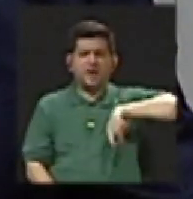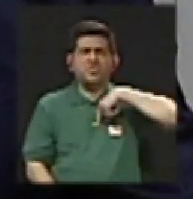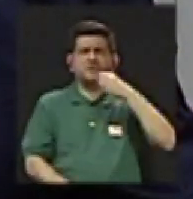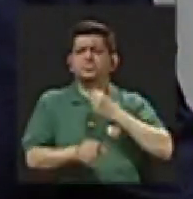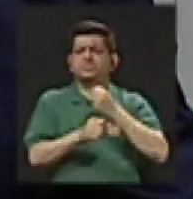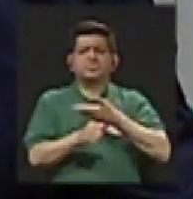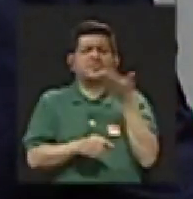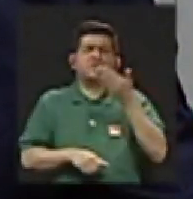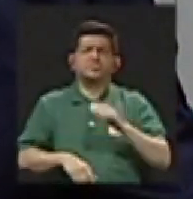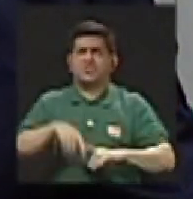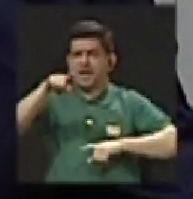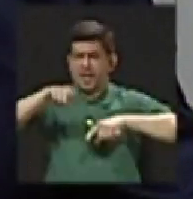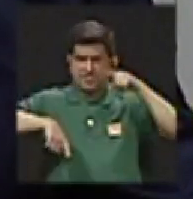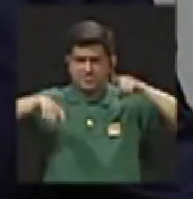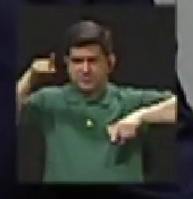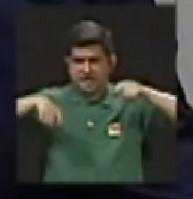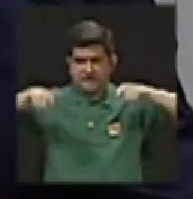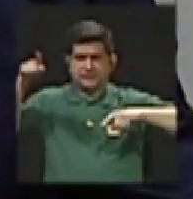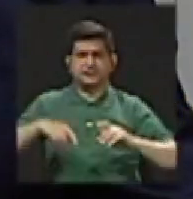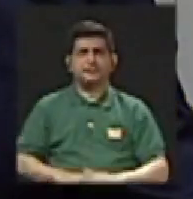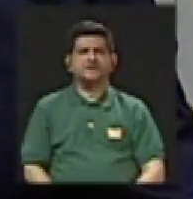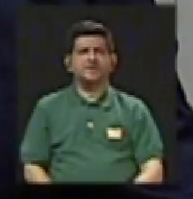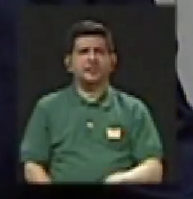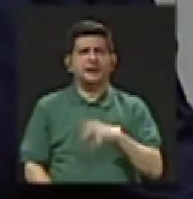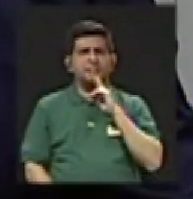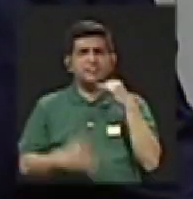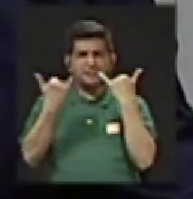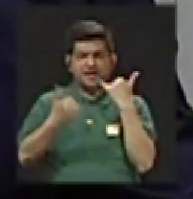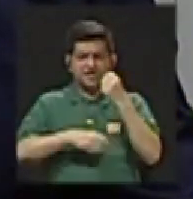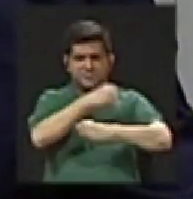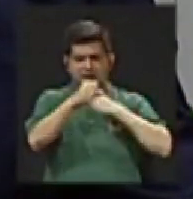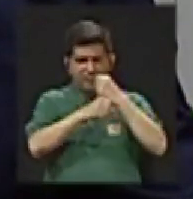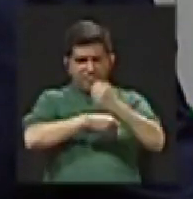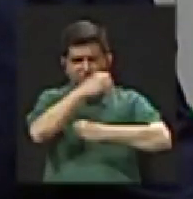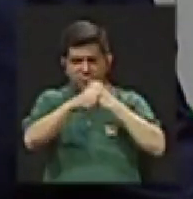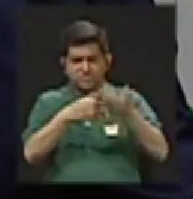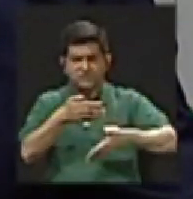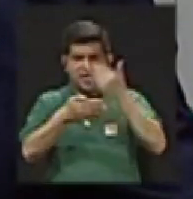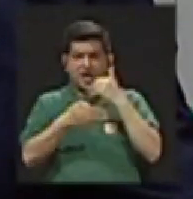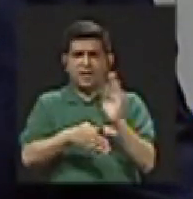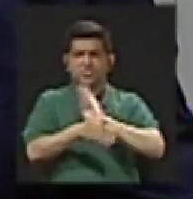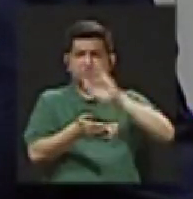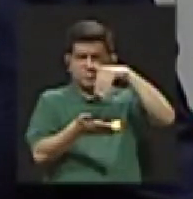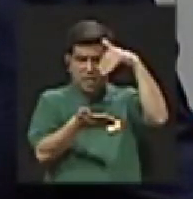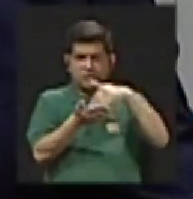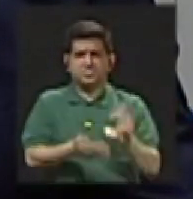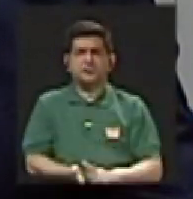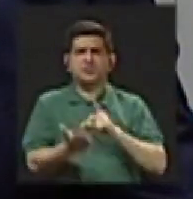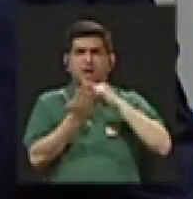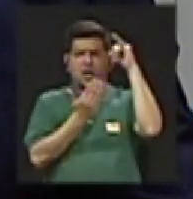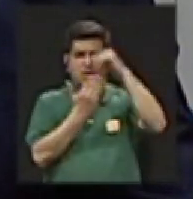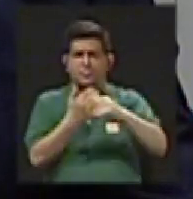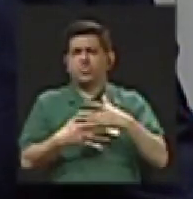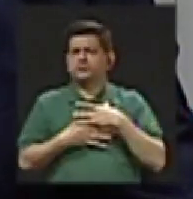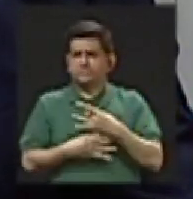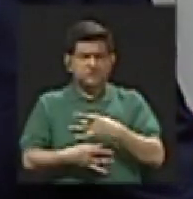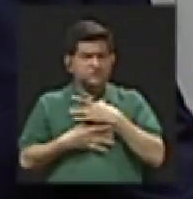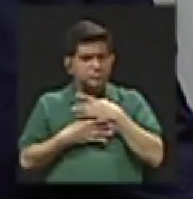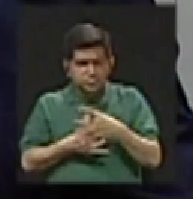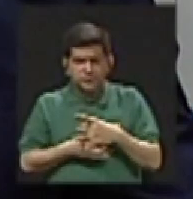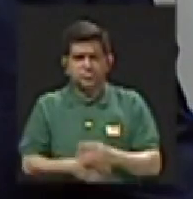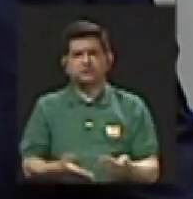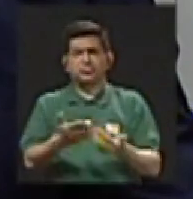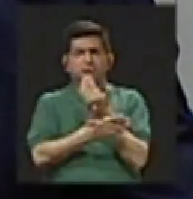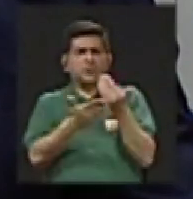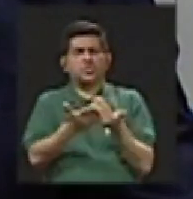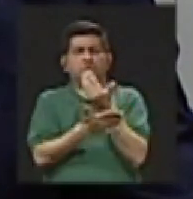materia estadística. En realidad, desde hace varios años, el Banco Central tiene un proyecto muy ambicioso de